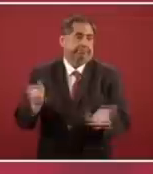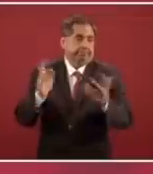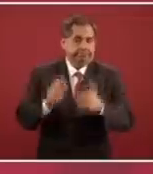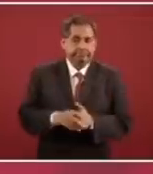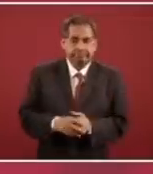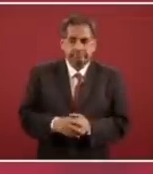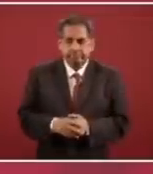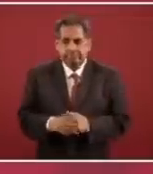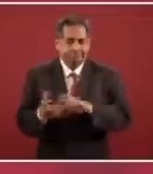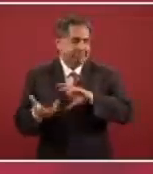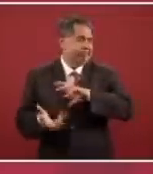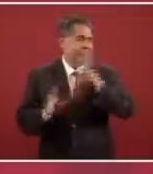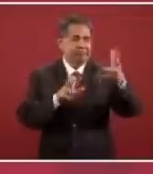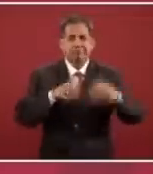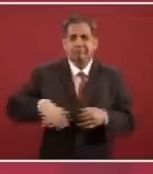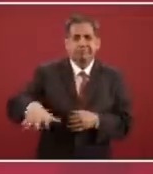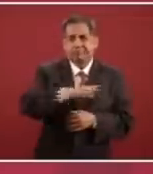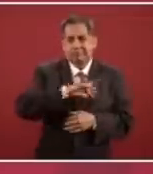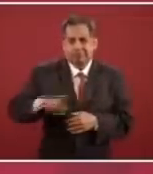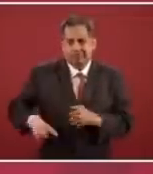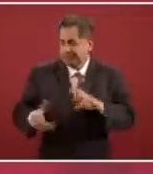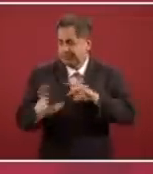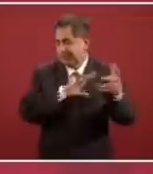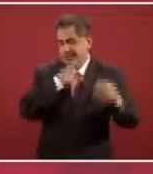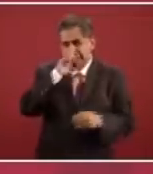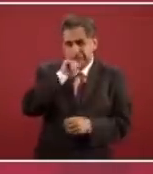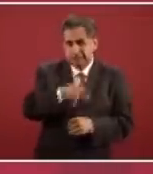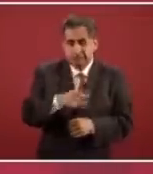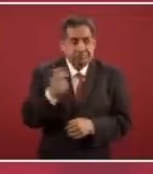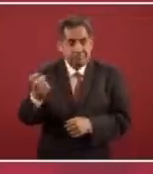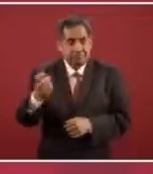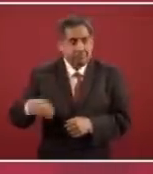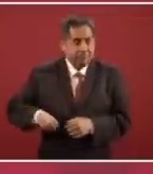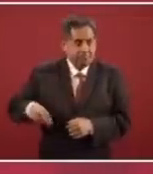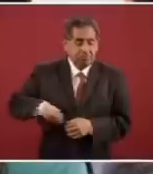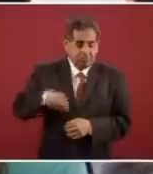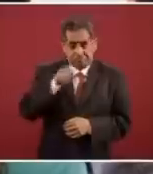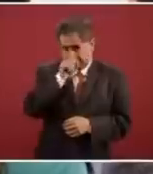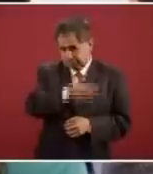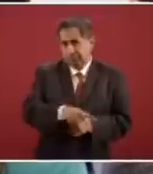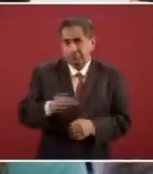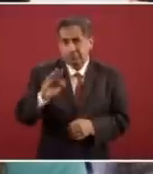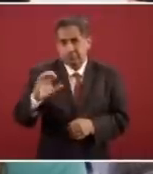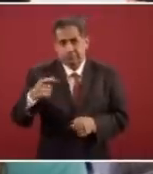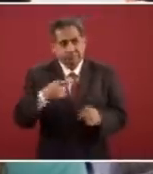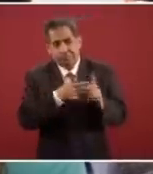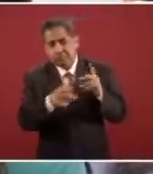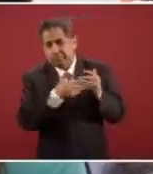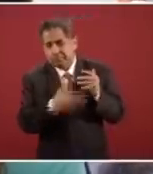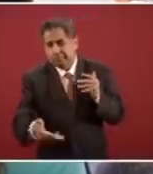toda esta descomposición que se dio fue a partir de entonces,